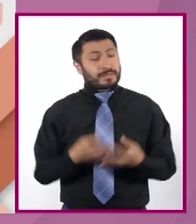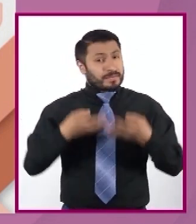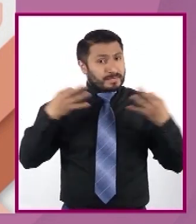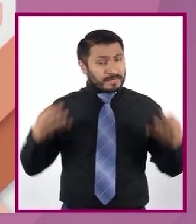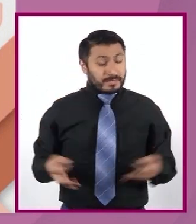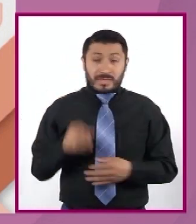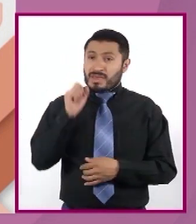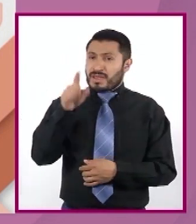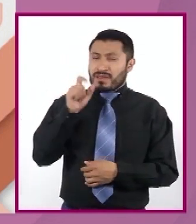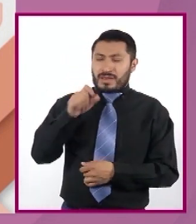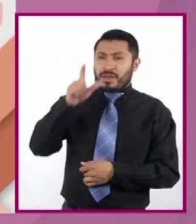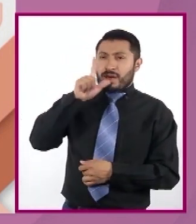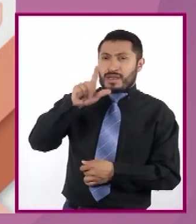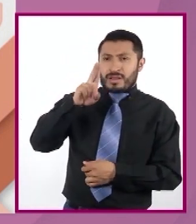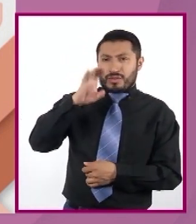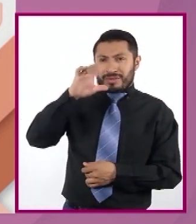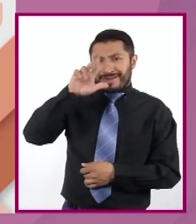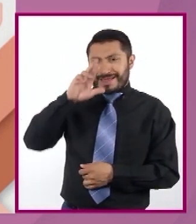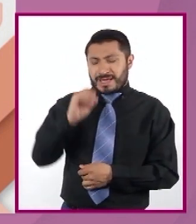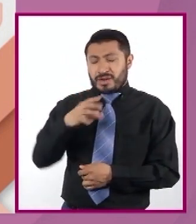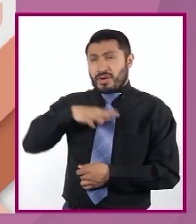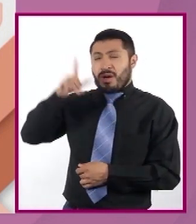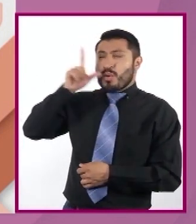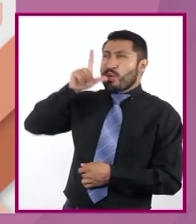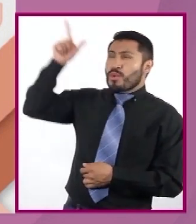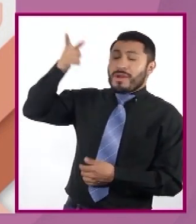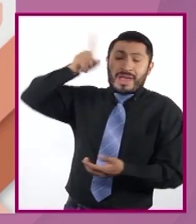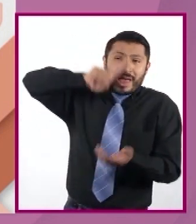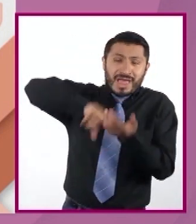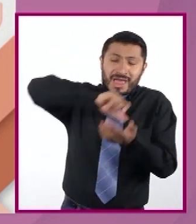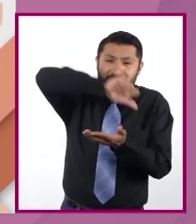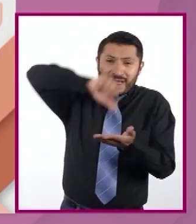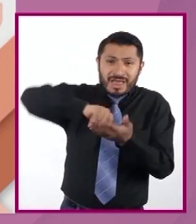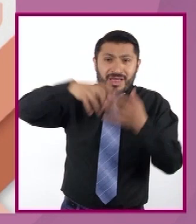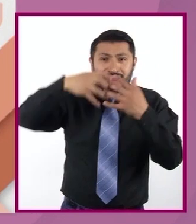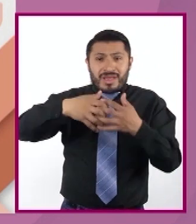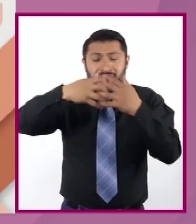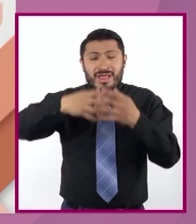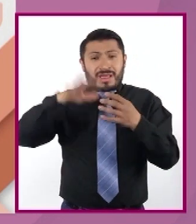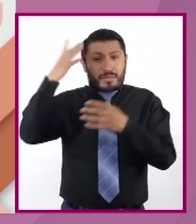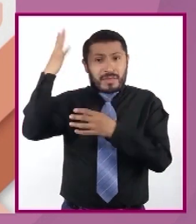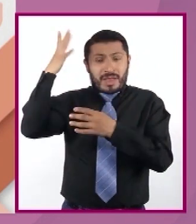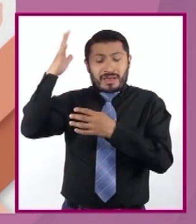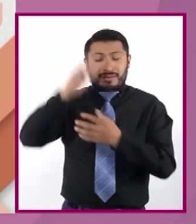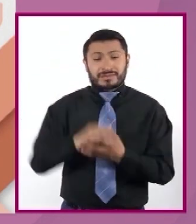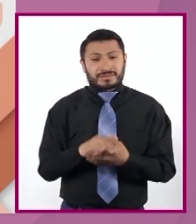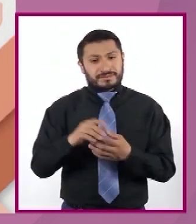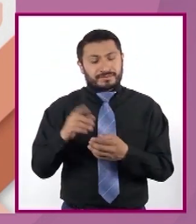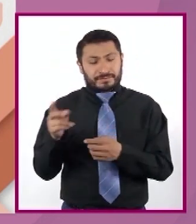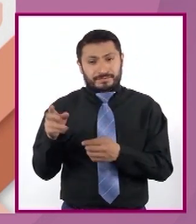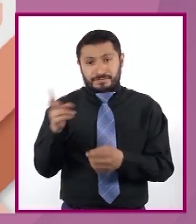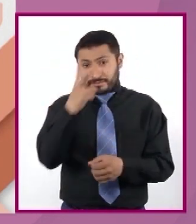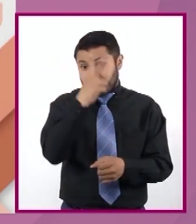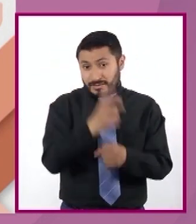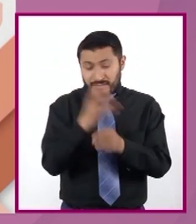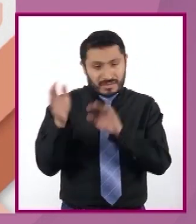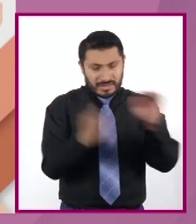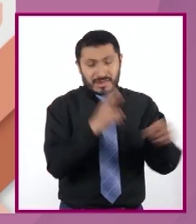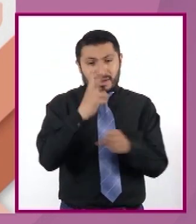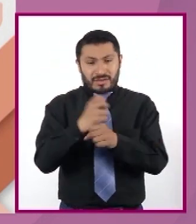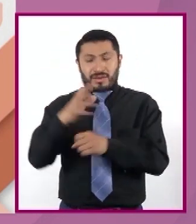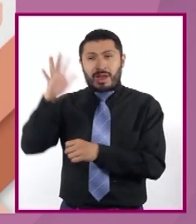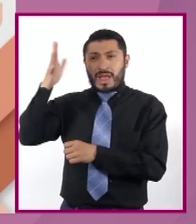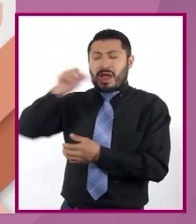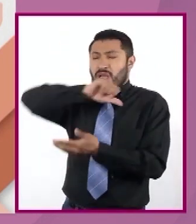este lucero es el centro de nuestro sistema solar. Segundo texto. El Sol es centro de atención de